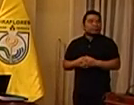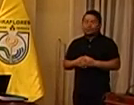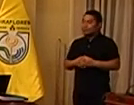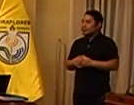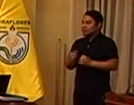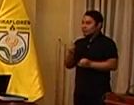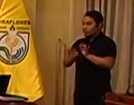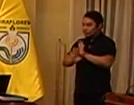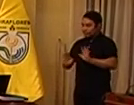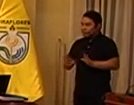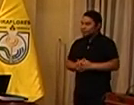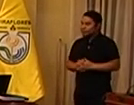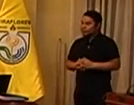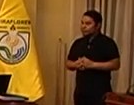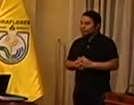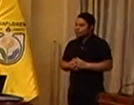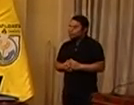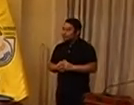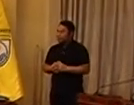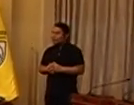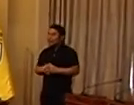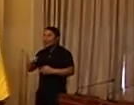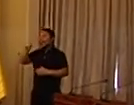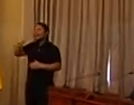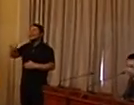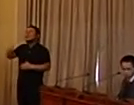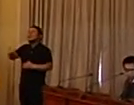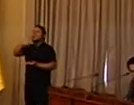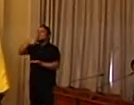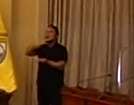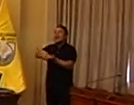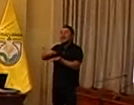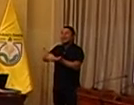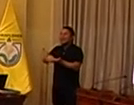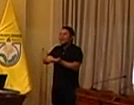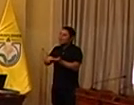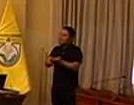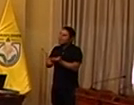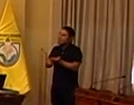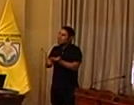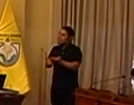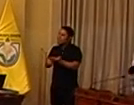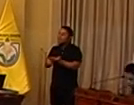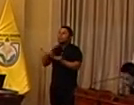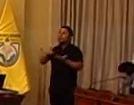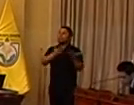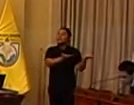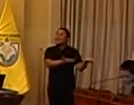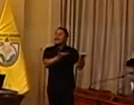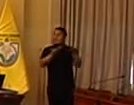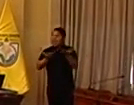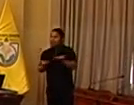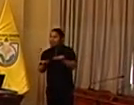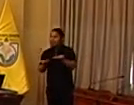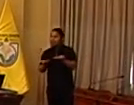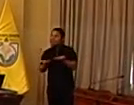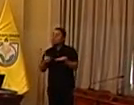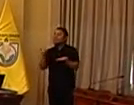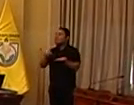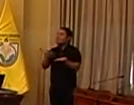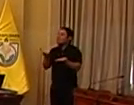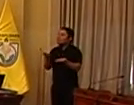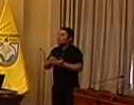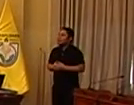todo, señor alcalde. Muy bien, esa es una carta que se nos ha enviado, donde,